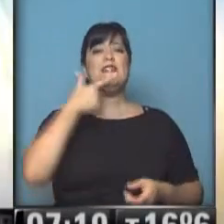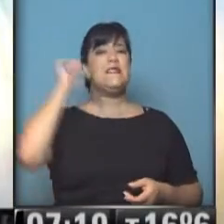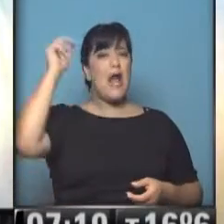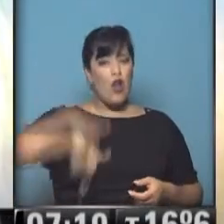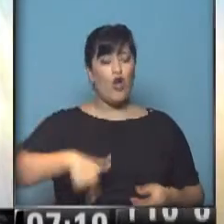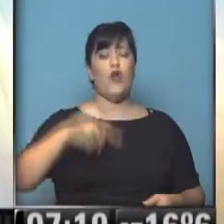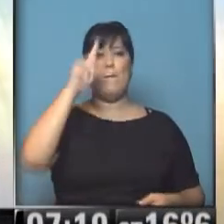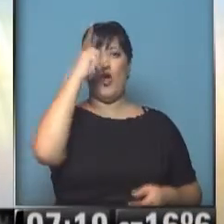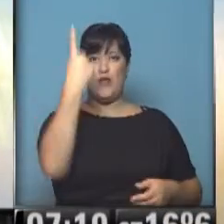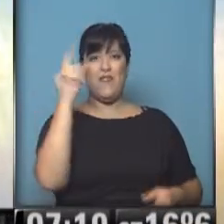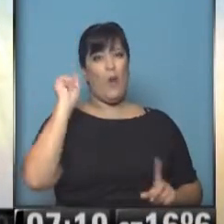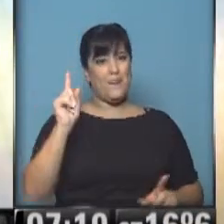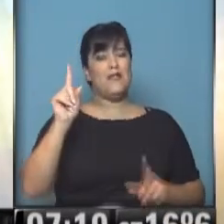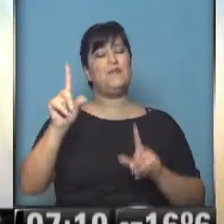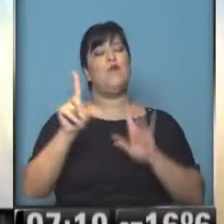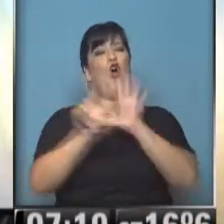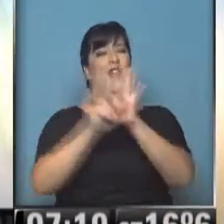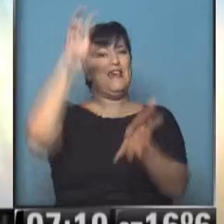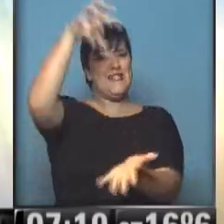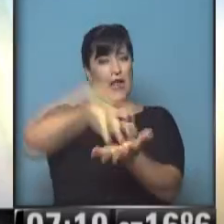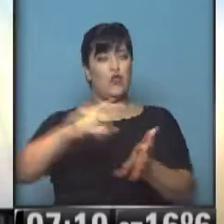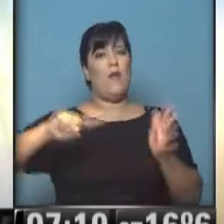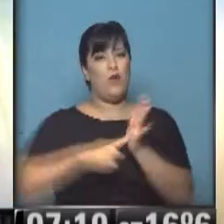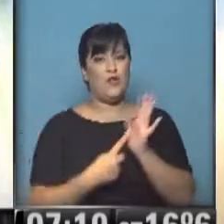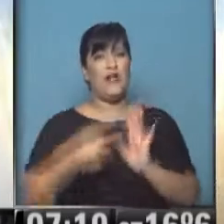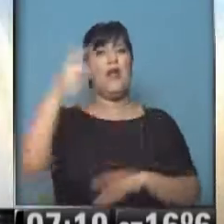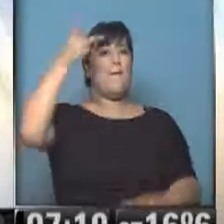Montevideo, allí en la Legislatura Porteña, Perú 160.